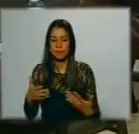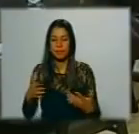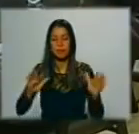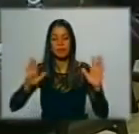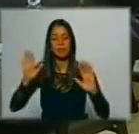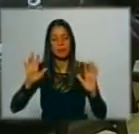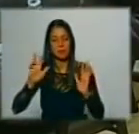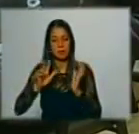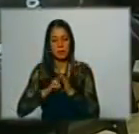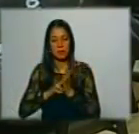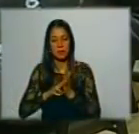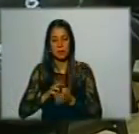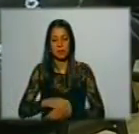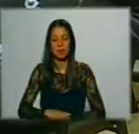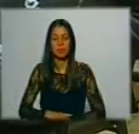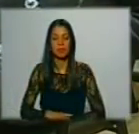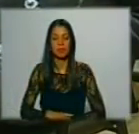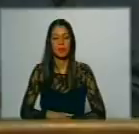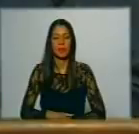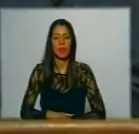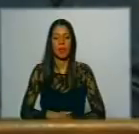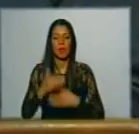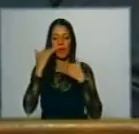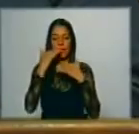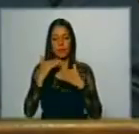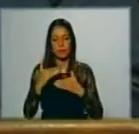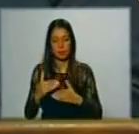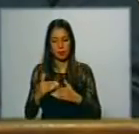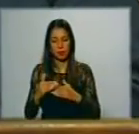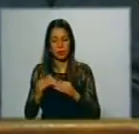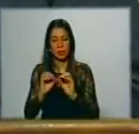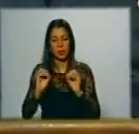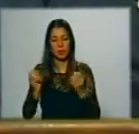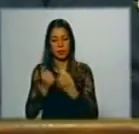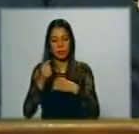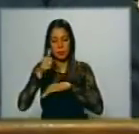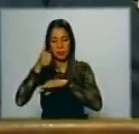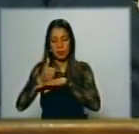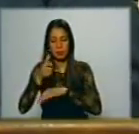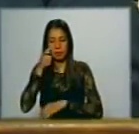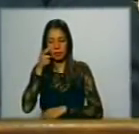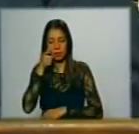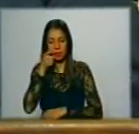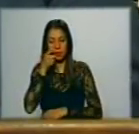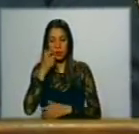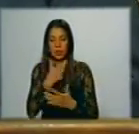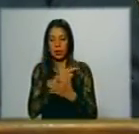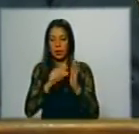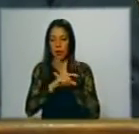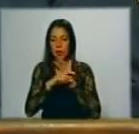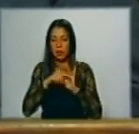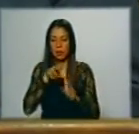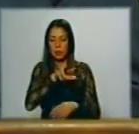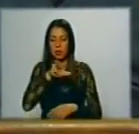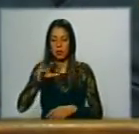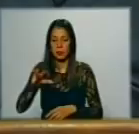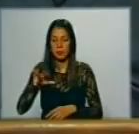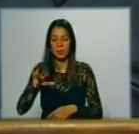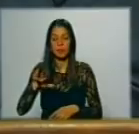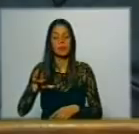aprobado. Siguiente artículo. Estructura de la Superintendencia, artículo 33. A fin de